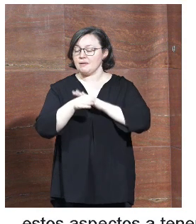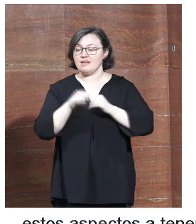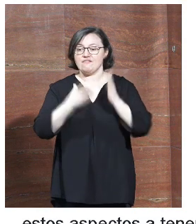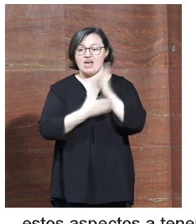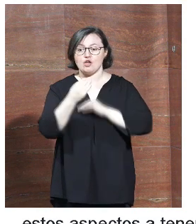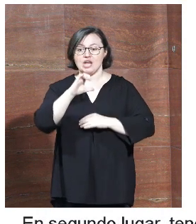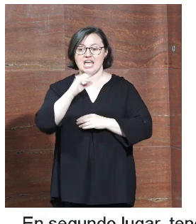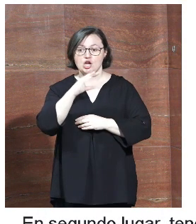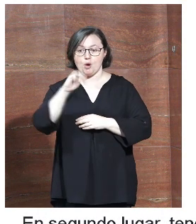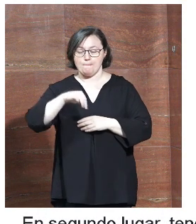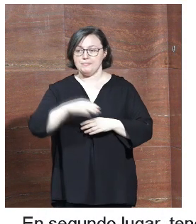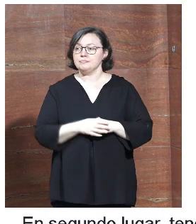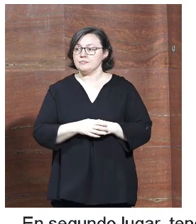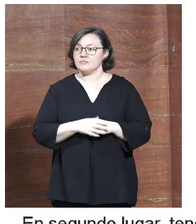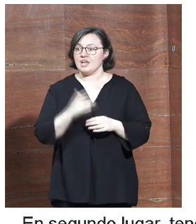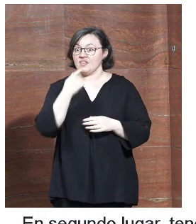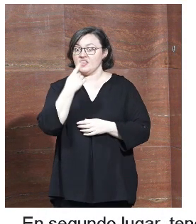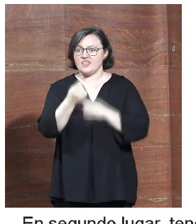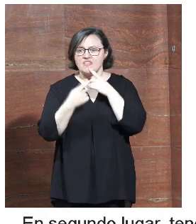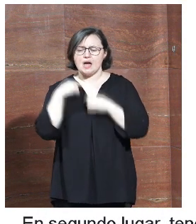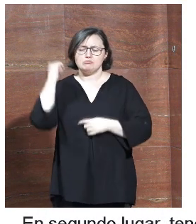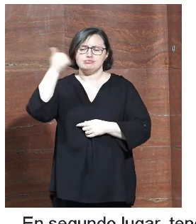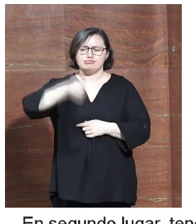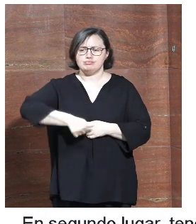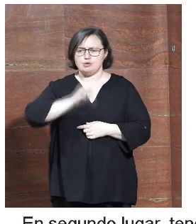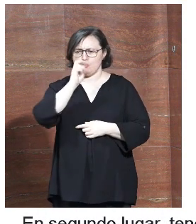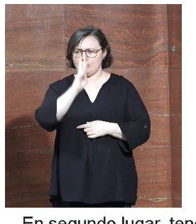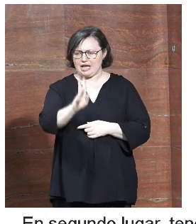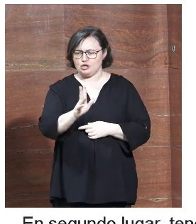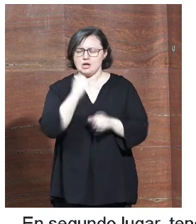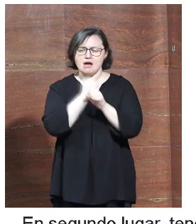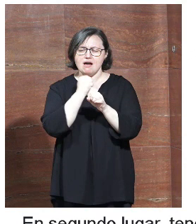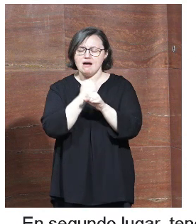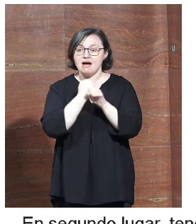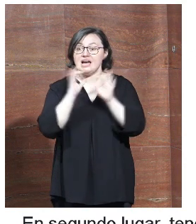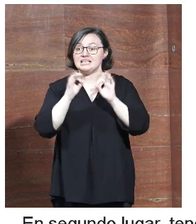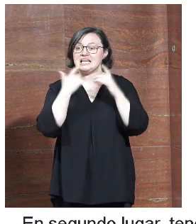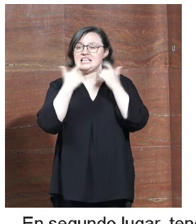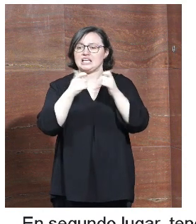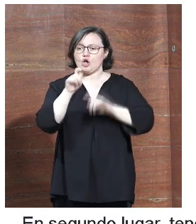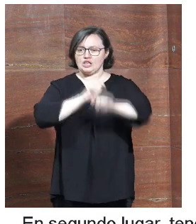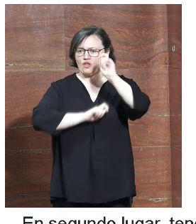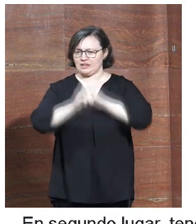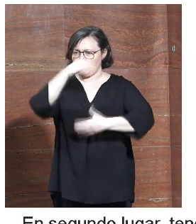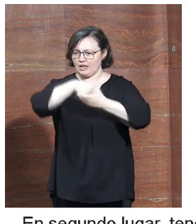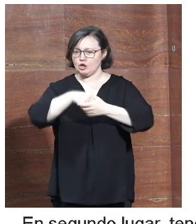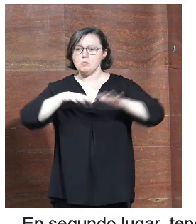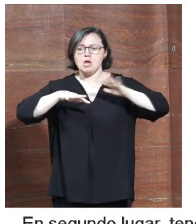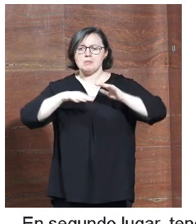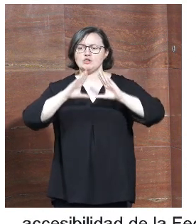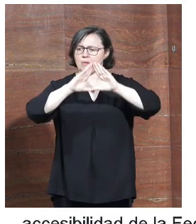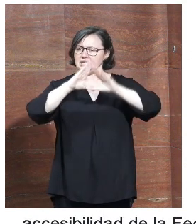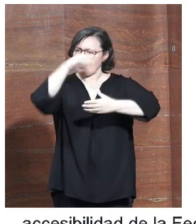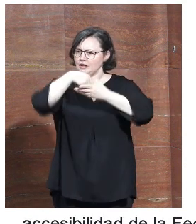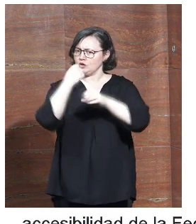ECOM, ¿vale? Dice que lleva muchos años, Montserrat, trabajando en el sector asociativo y en movimientos